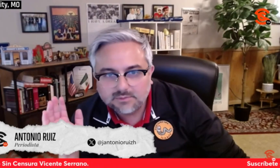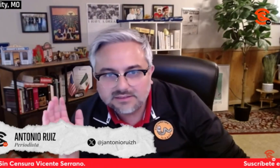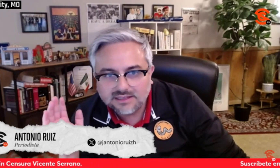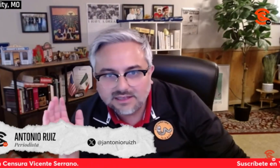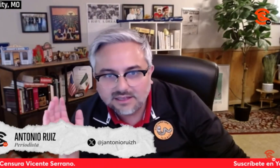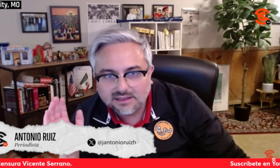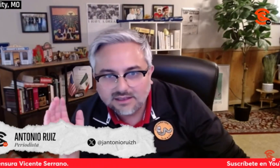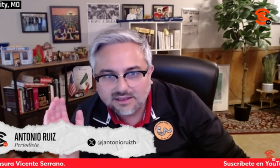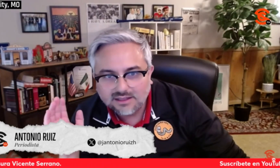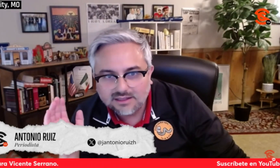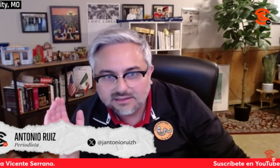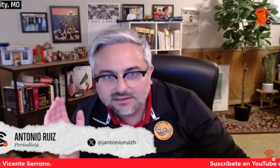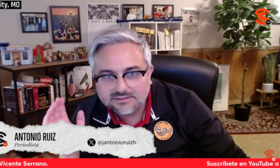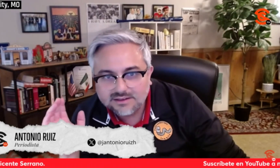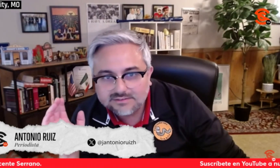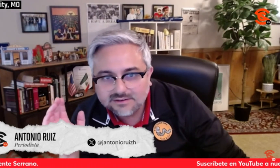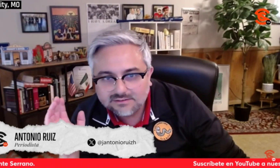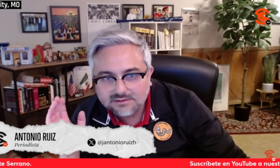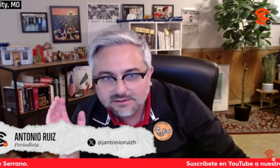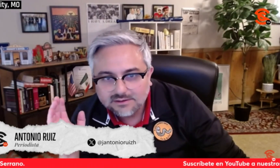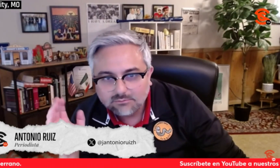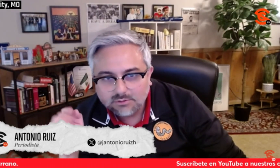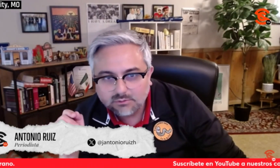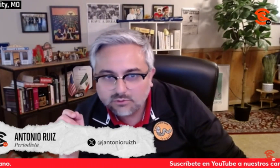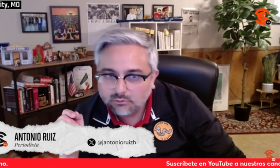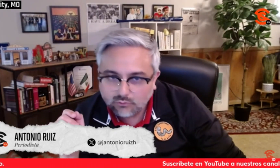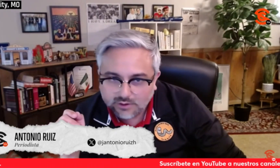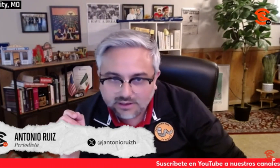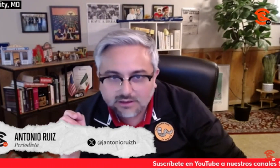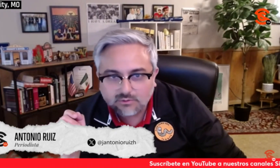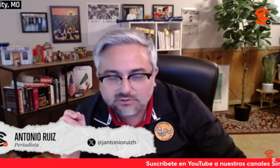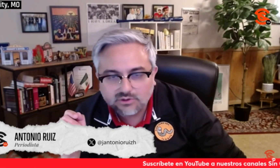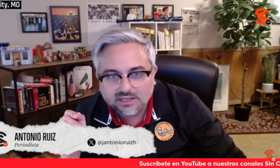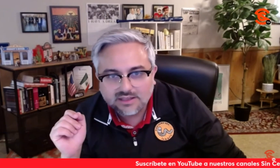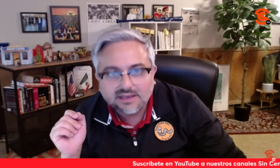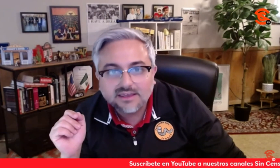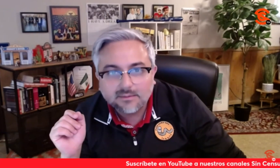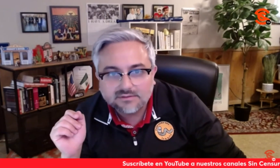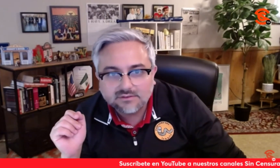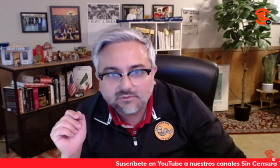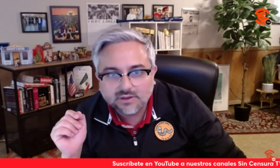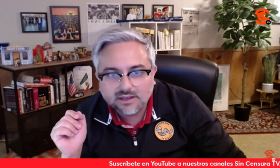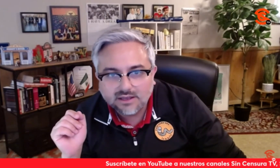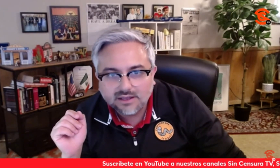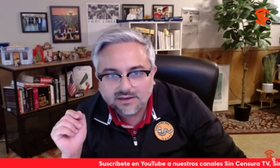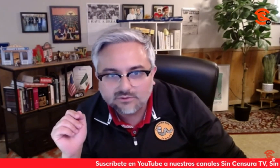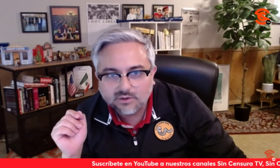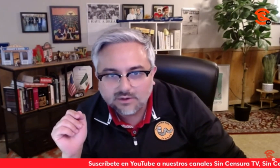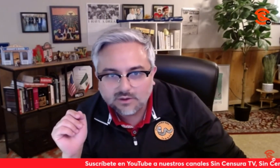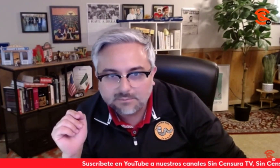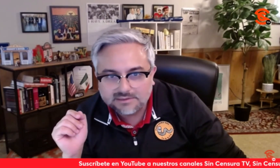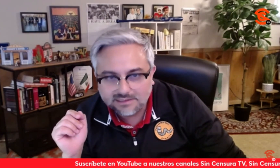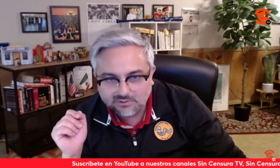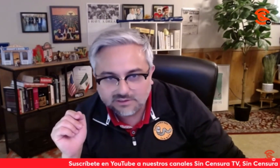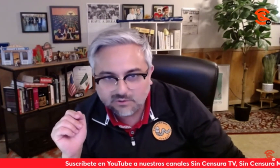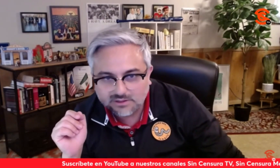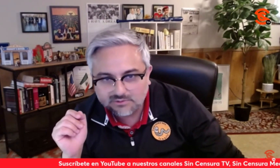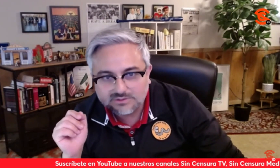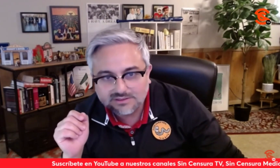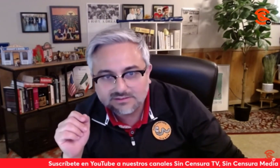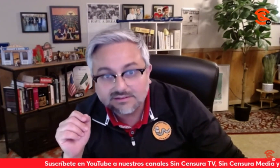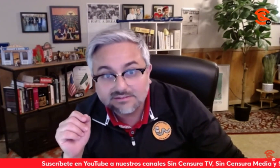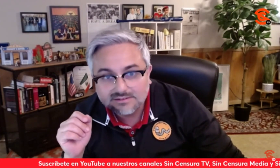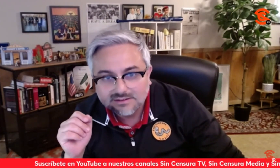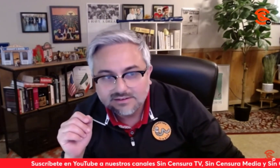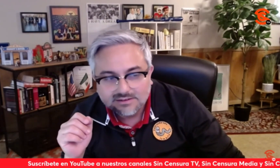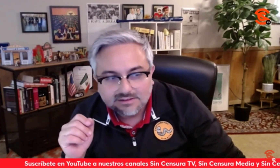¿quién respeta a Denise Dresser? Vimos cómo fue cuestionada aquella vez que fue al Zócalo capitalino. ¿Se acordará